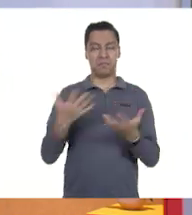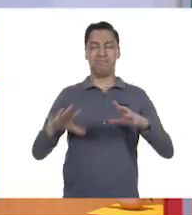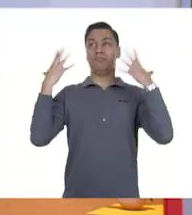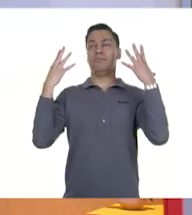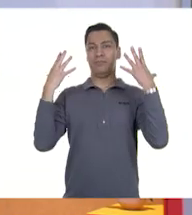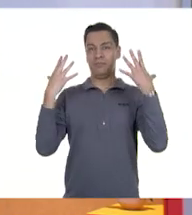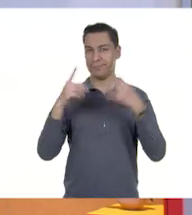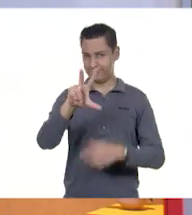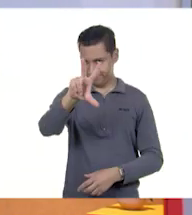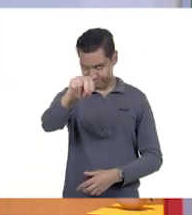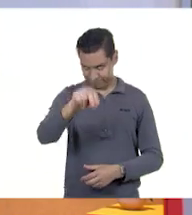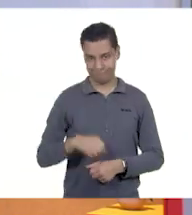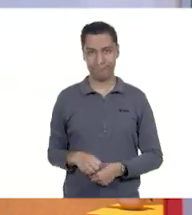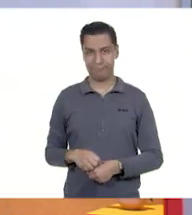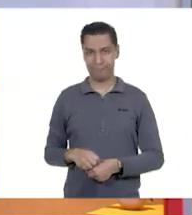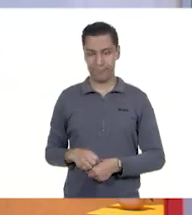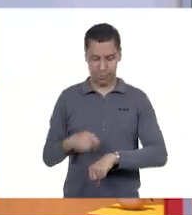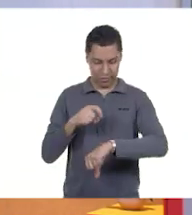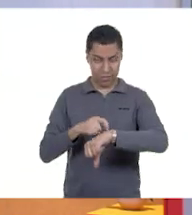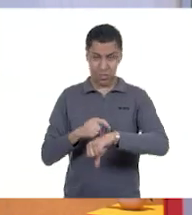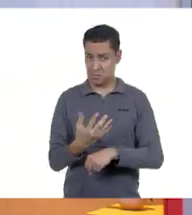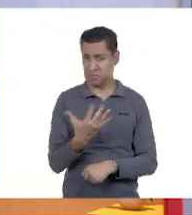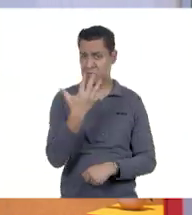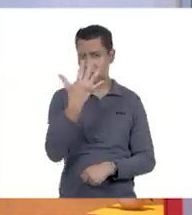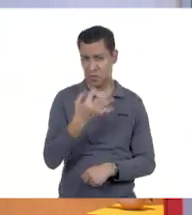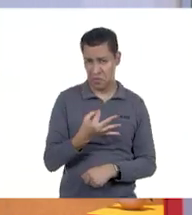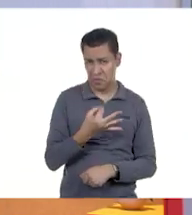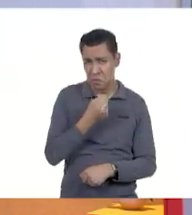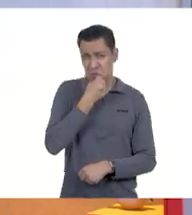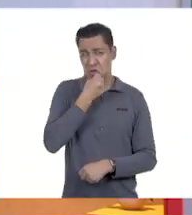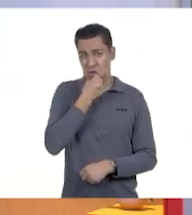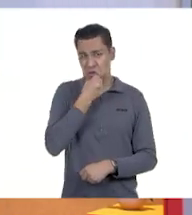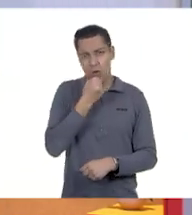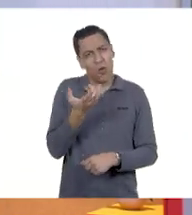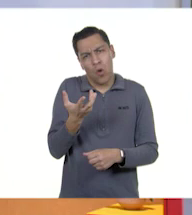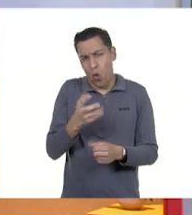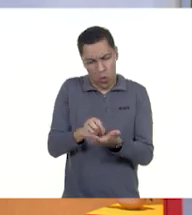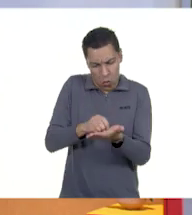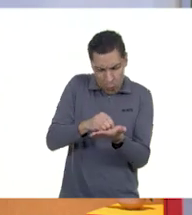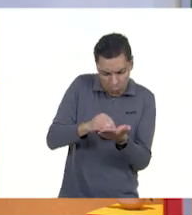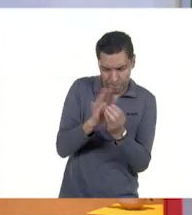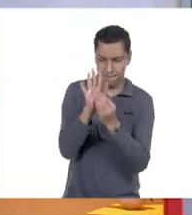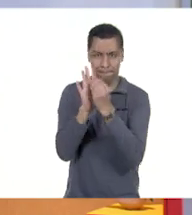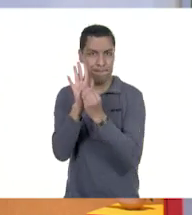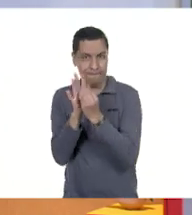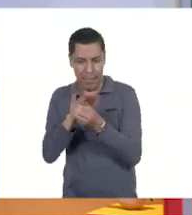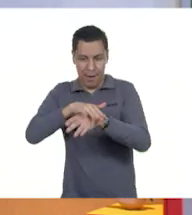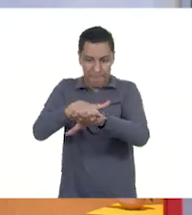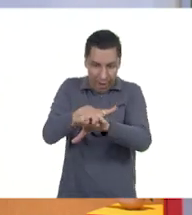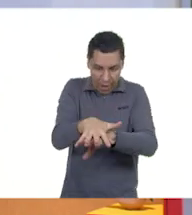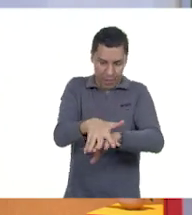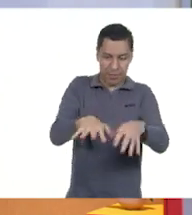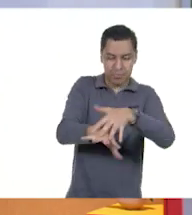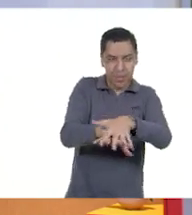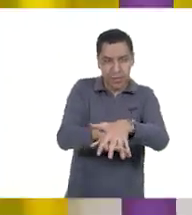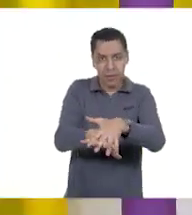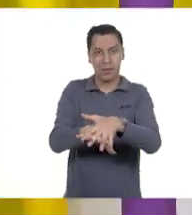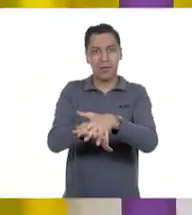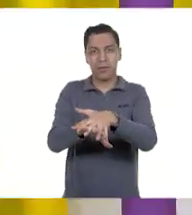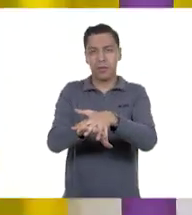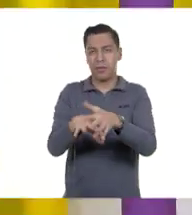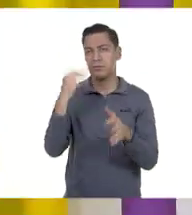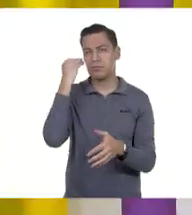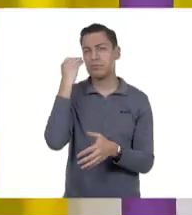Necesitamos poner un tiempo determinado para poder limpiar las uñas, entre los dedos, las palmas. 20